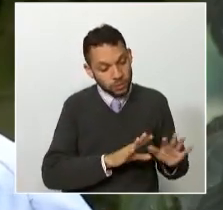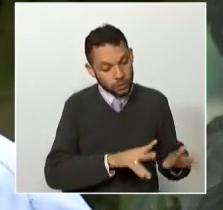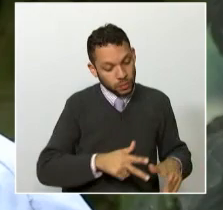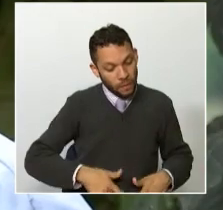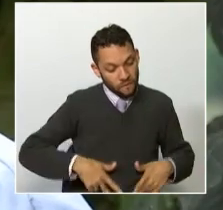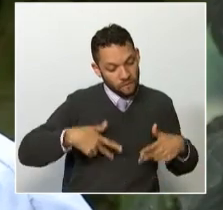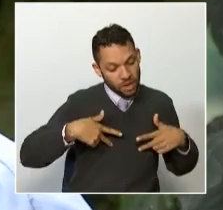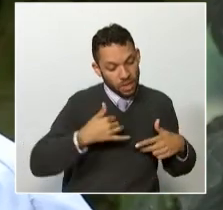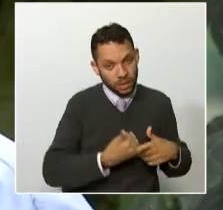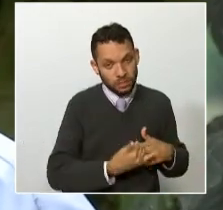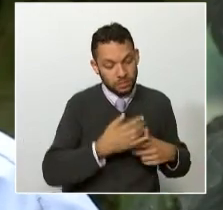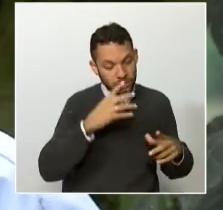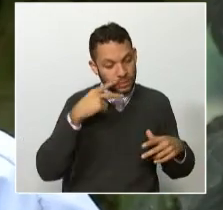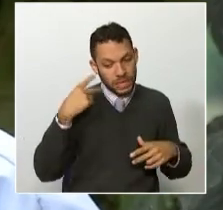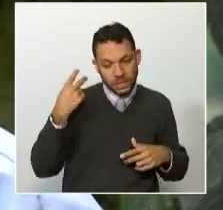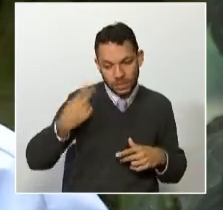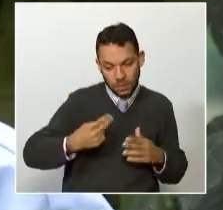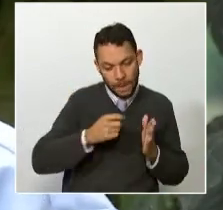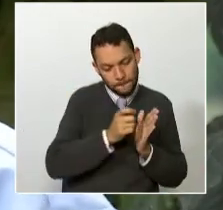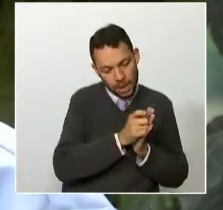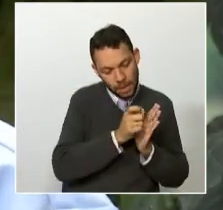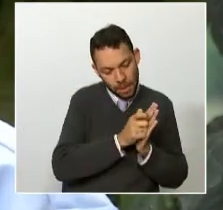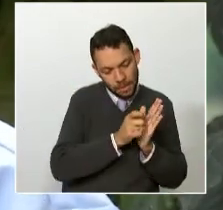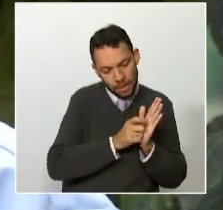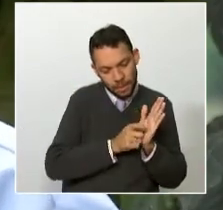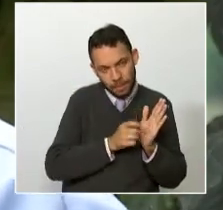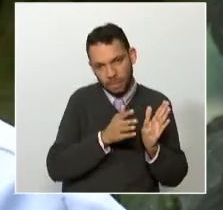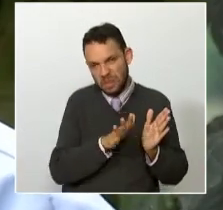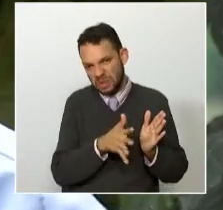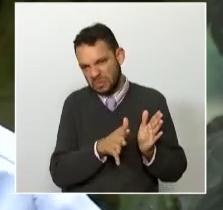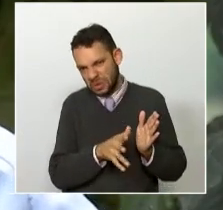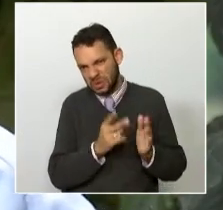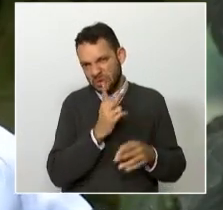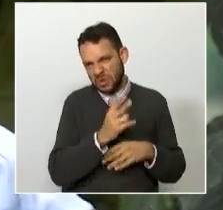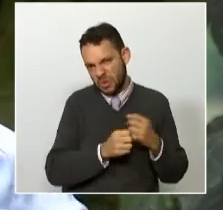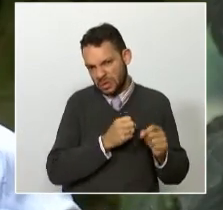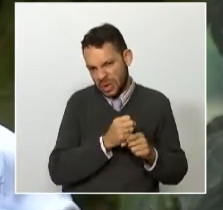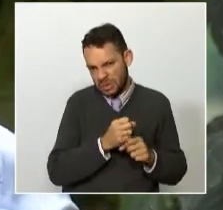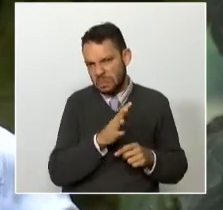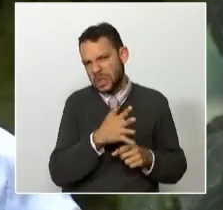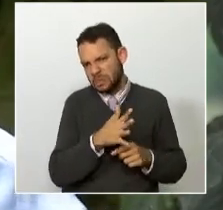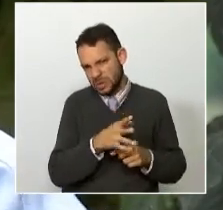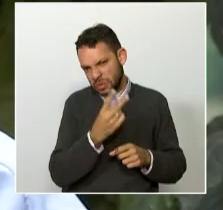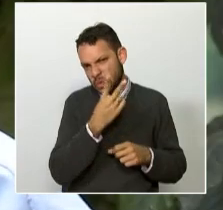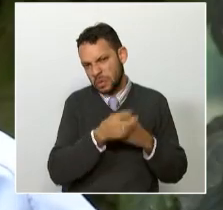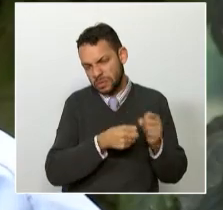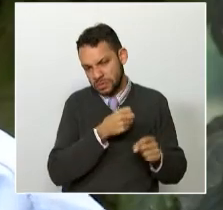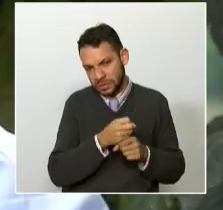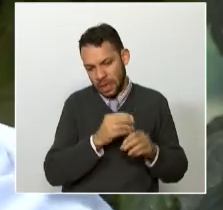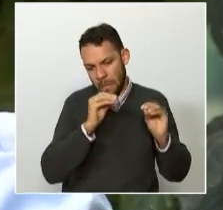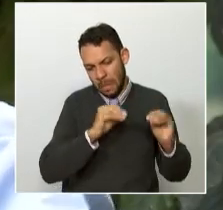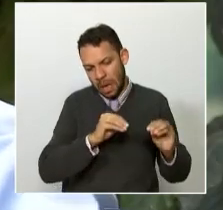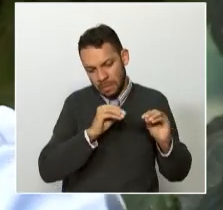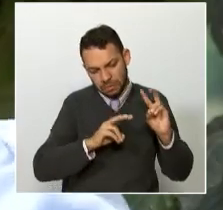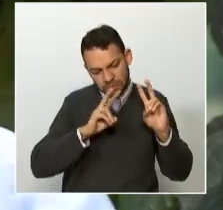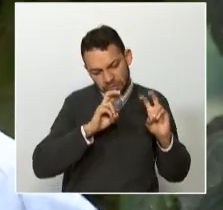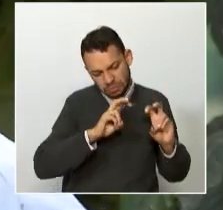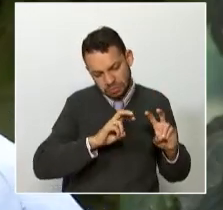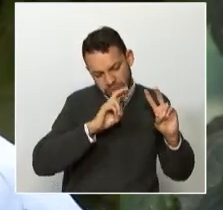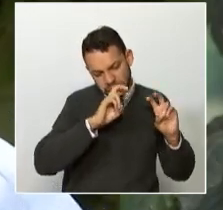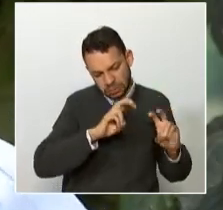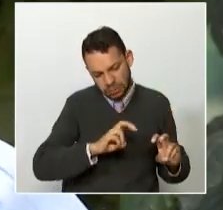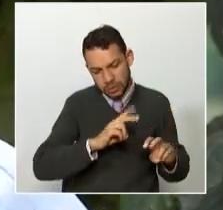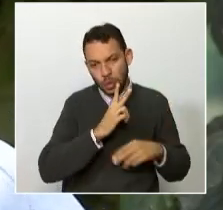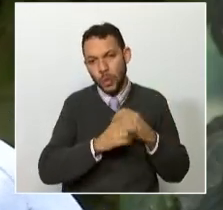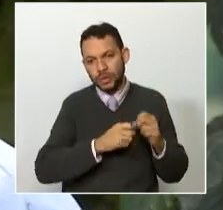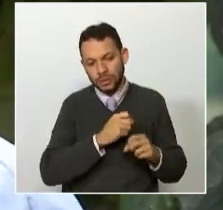sus antecedentes, entonces, más o menos hace unos 3, 4 años fue que le hicieron el tratamiento odontológico. Hace